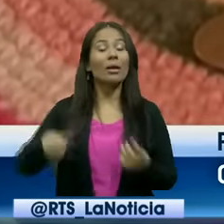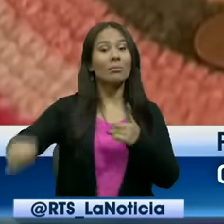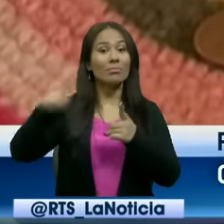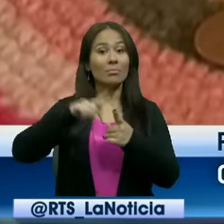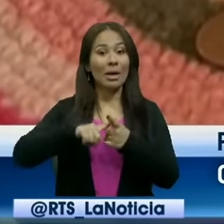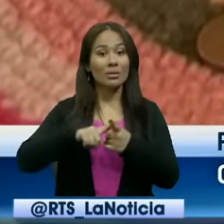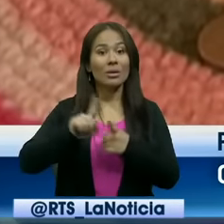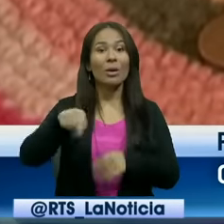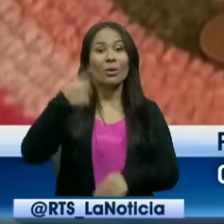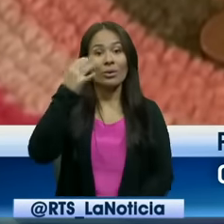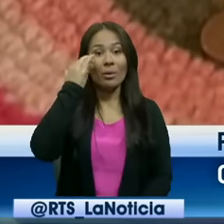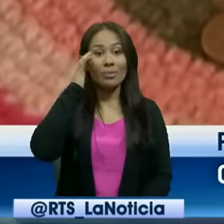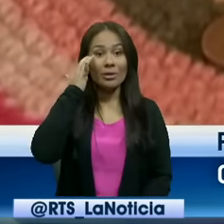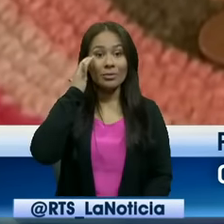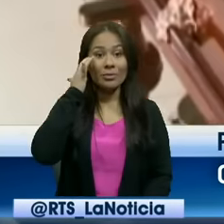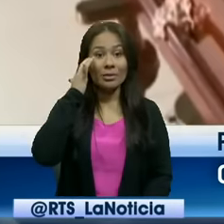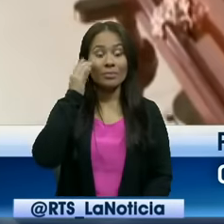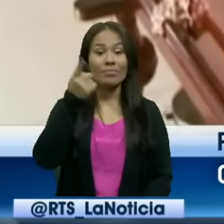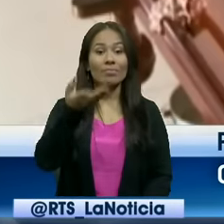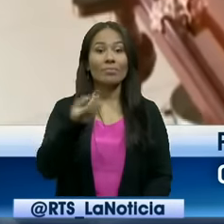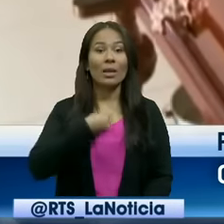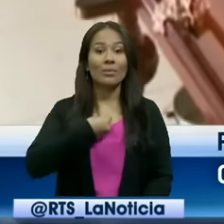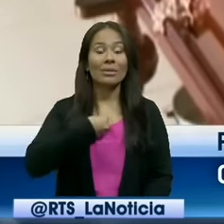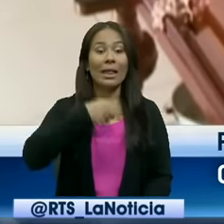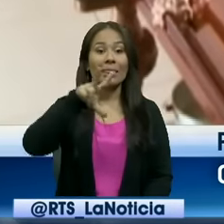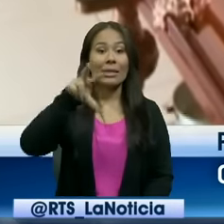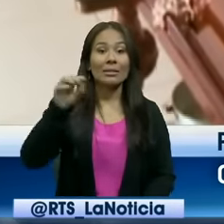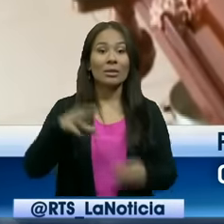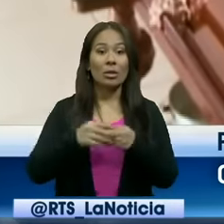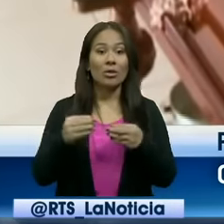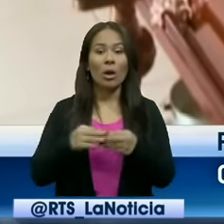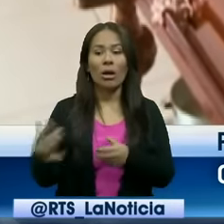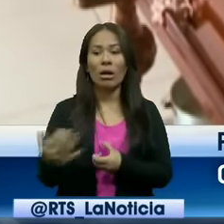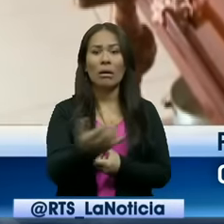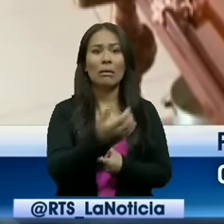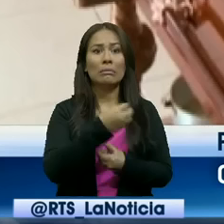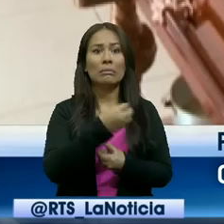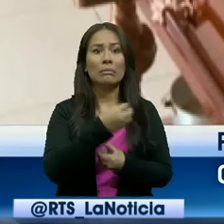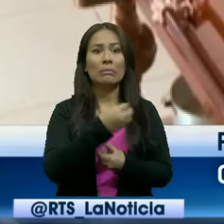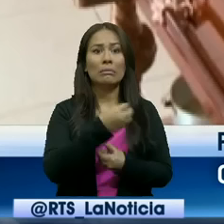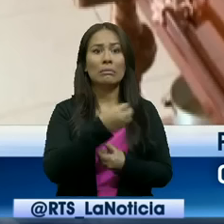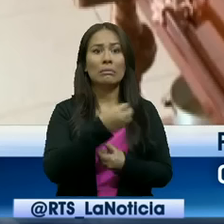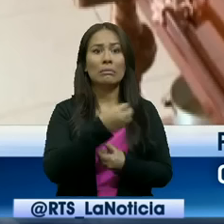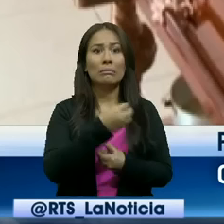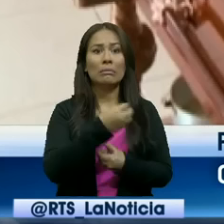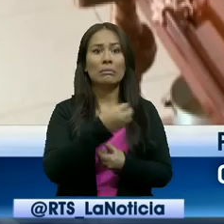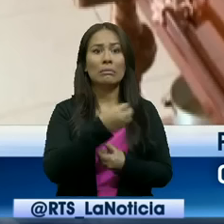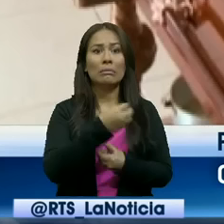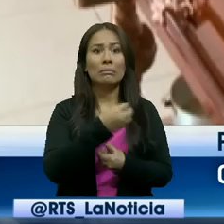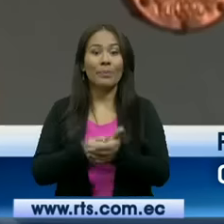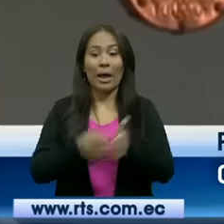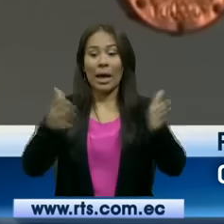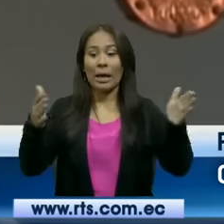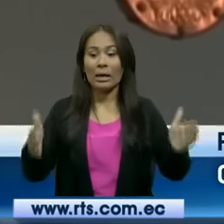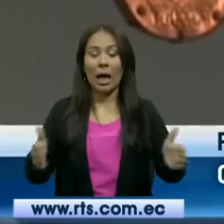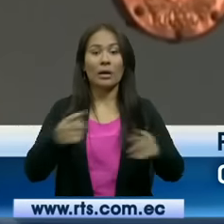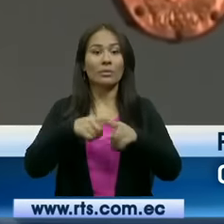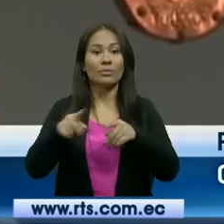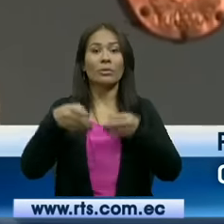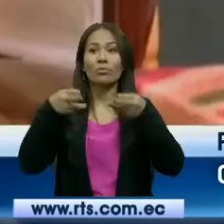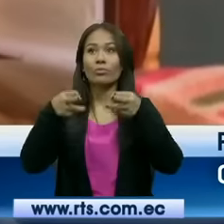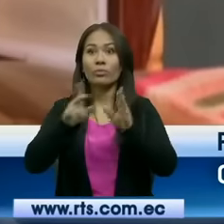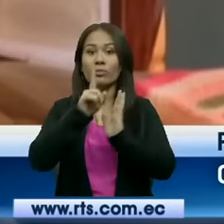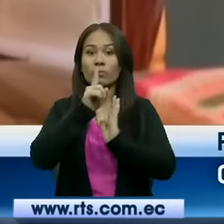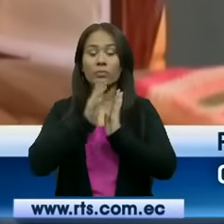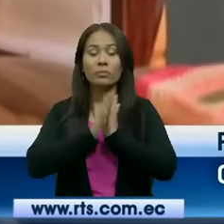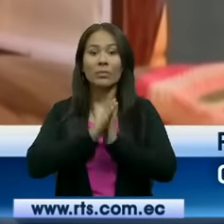otro drama. Esperan poder recaudar $300 para comprar el nicho y brindarle a Marcia el descanso eterno. De la funeraria aún deben.